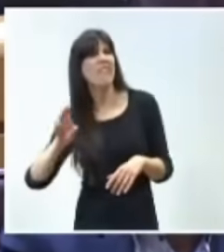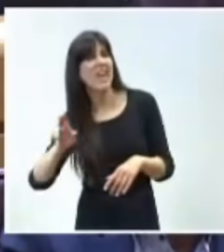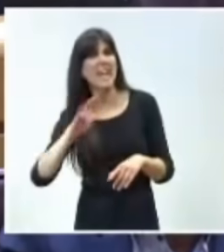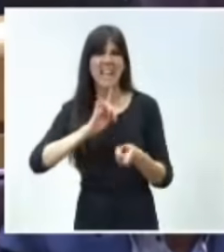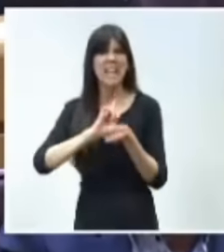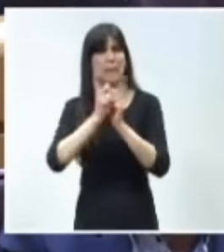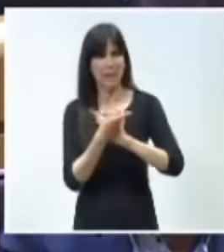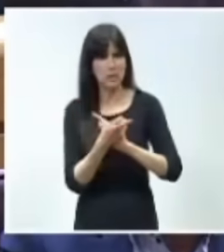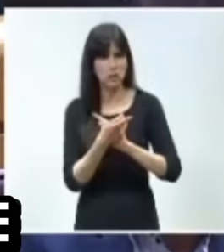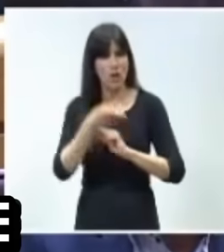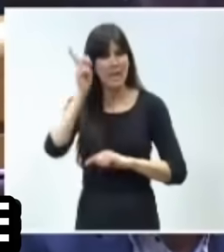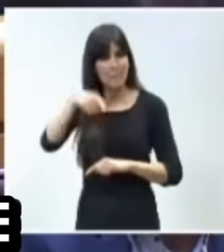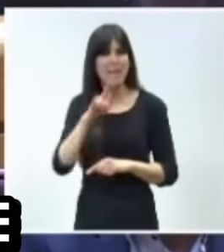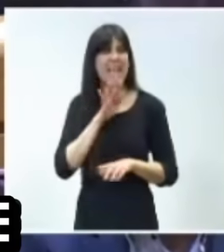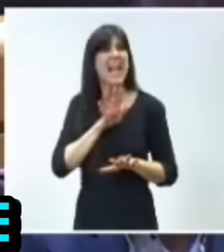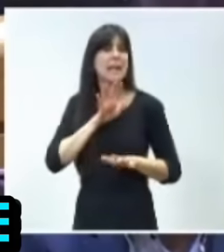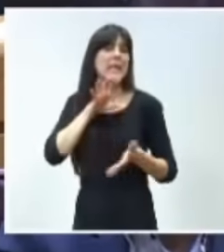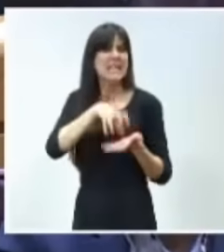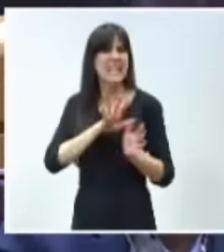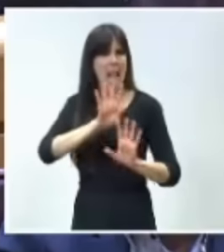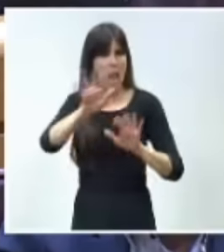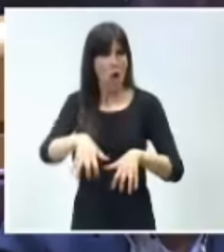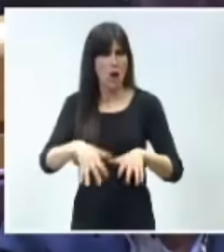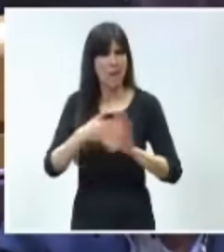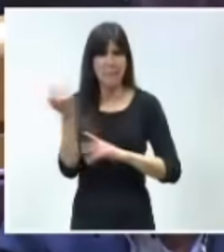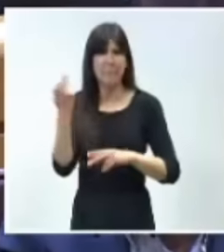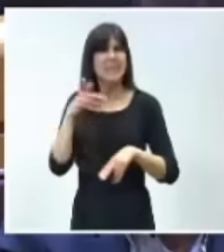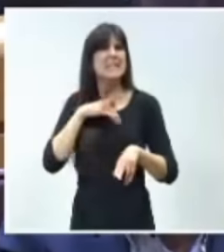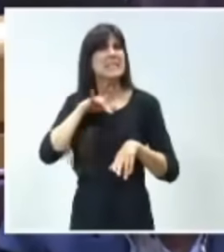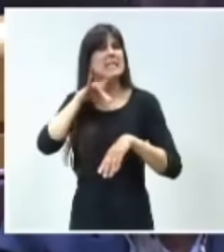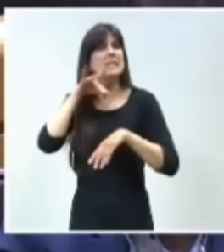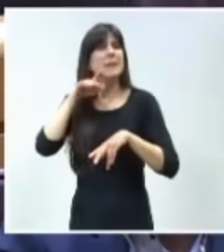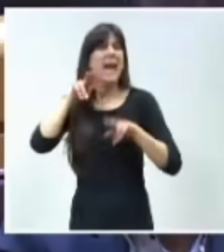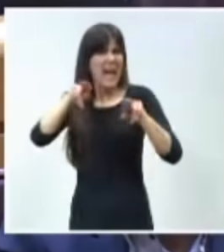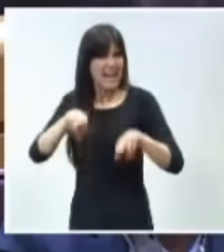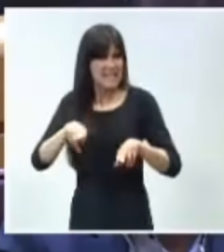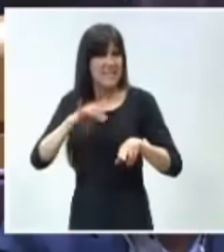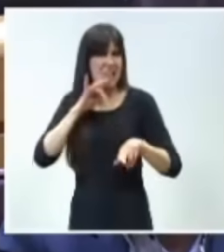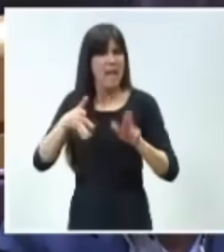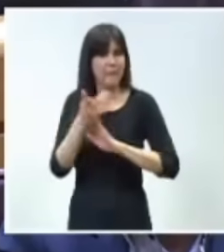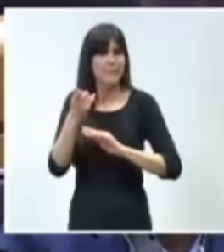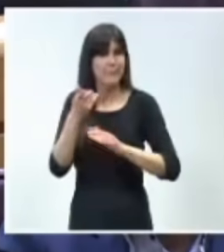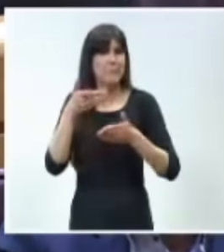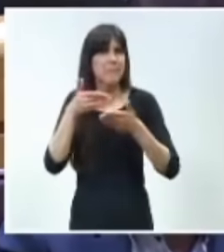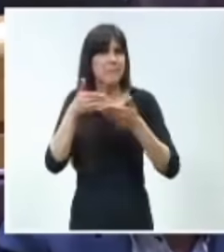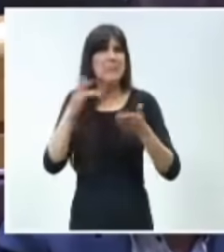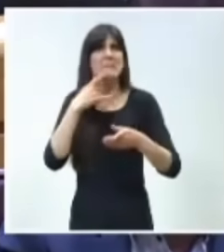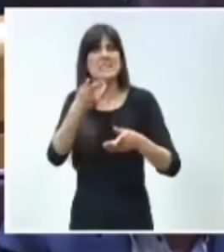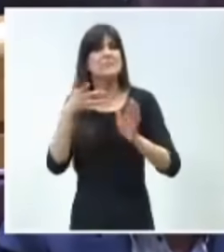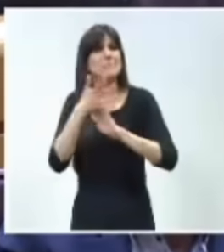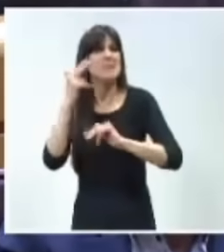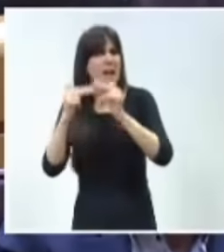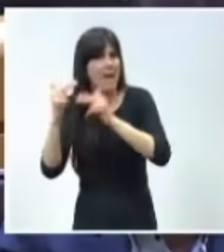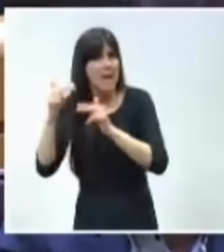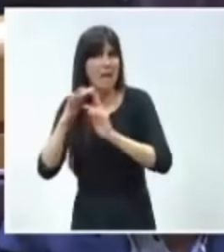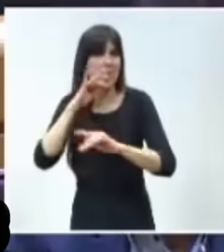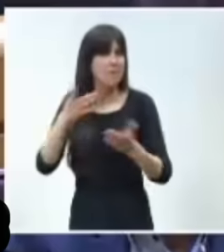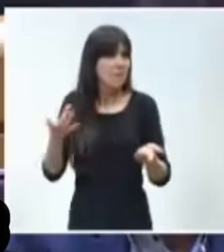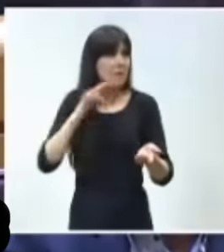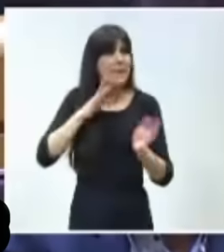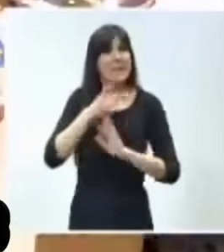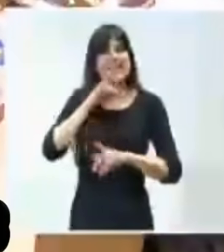León es un geriátrico a cielo abierto, demostrando una enorme estupidez a cara descubierta. A continuación, con su sutil verbo y